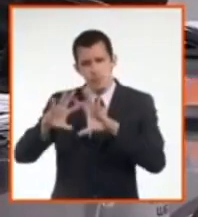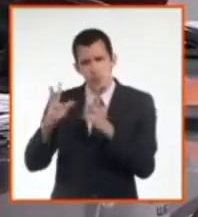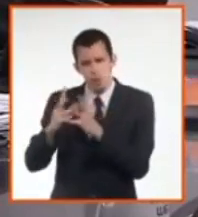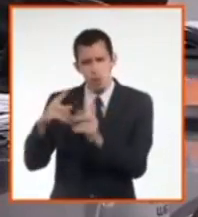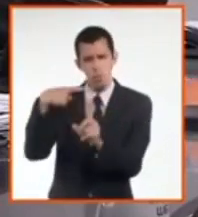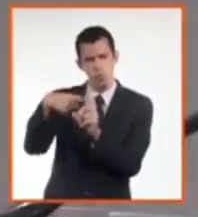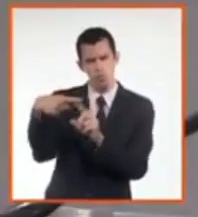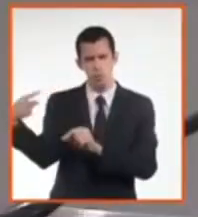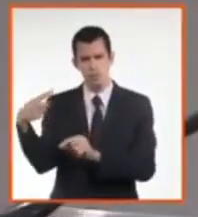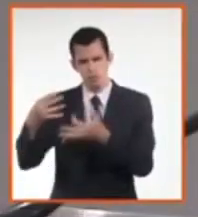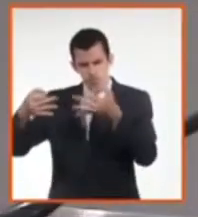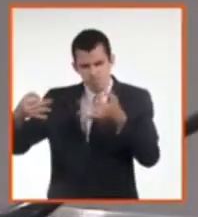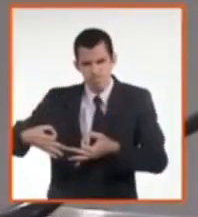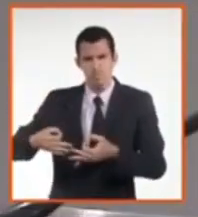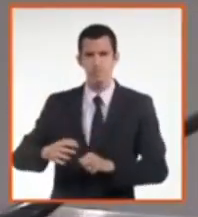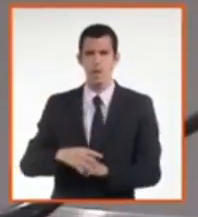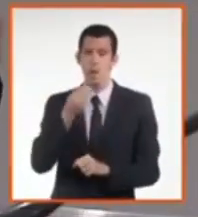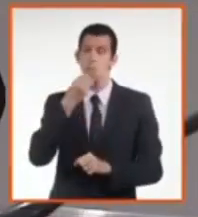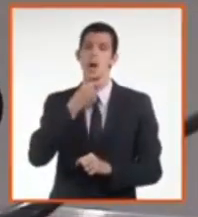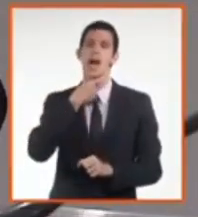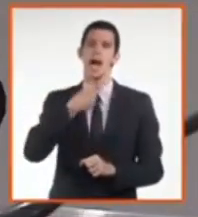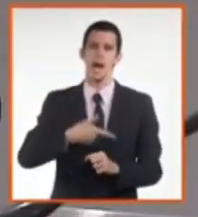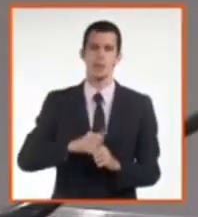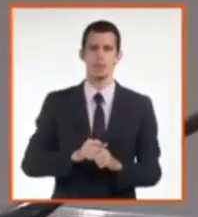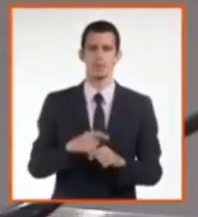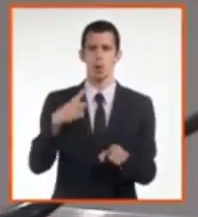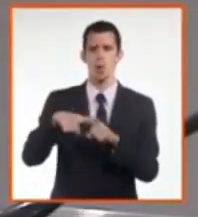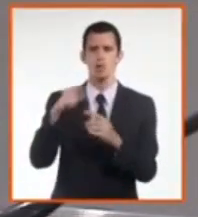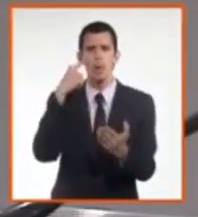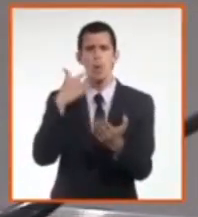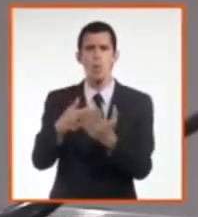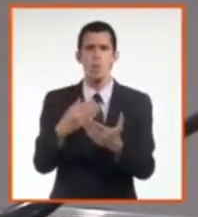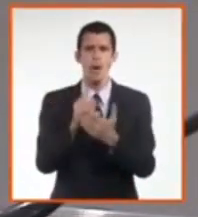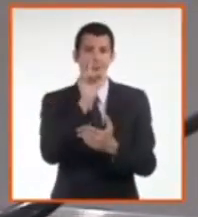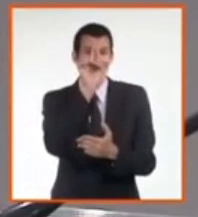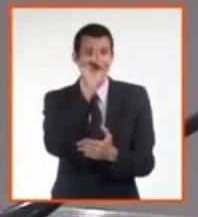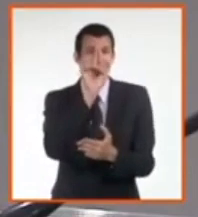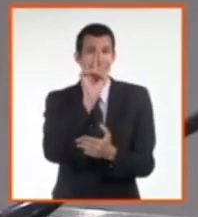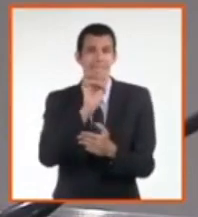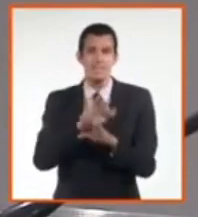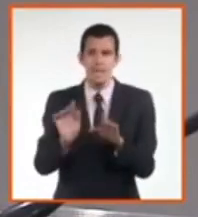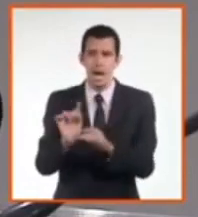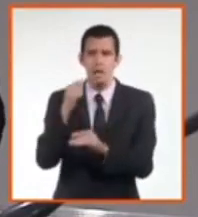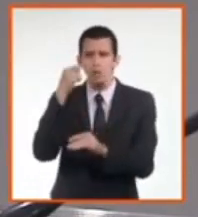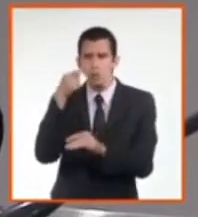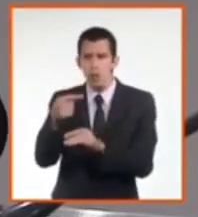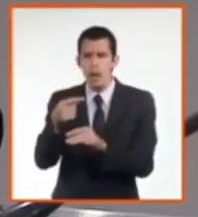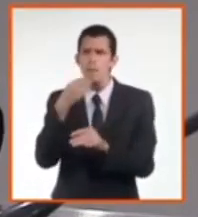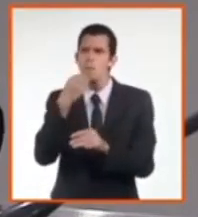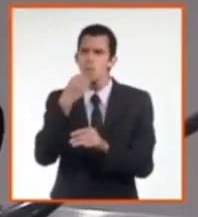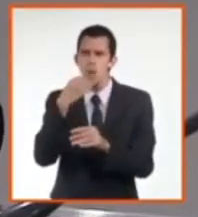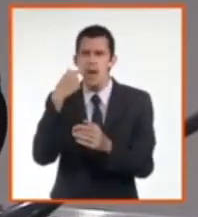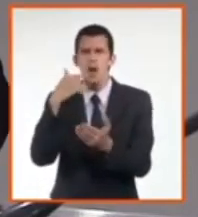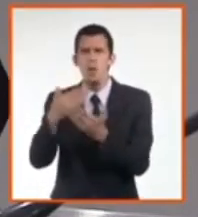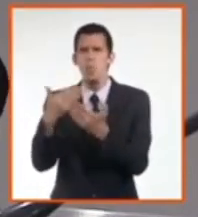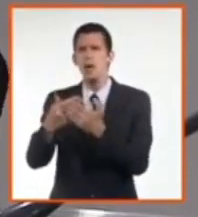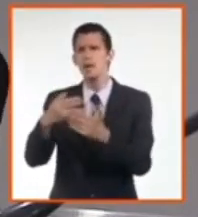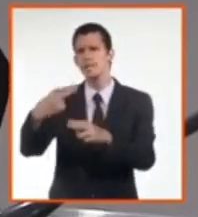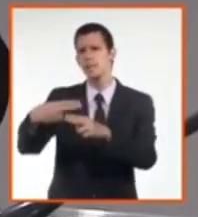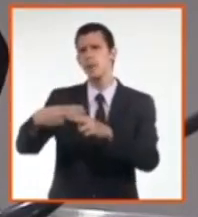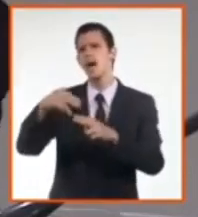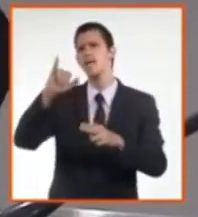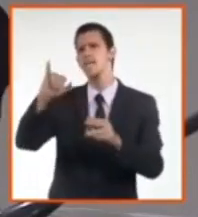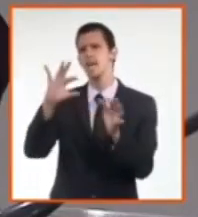infección Porque mide la igg porque ya también si esa persona tiene una segunda infección es muy